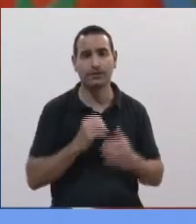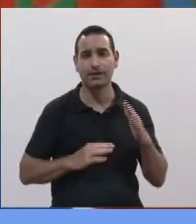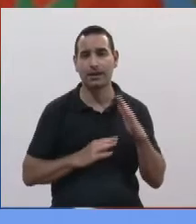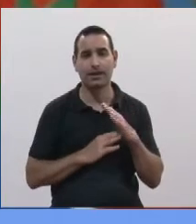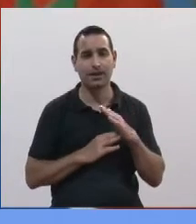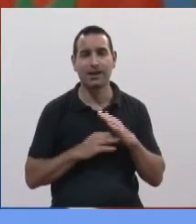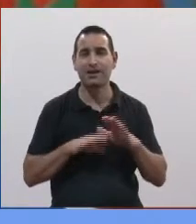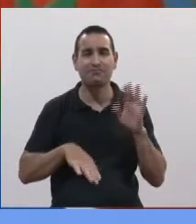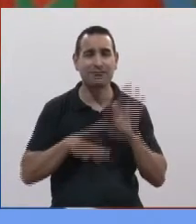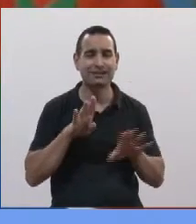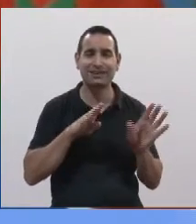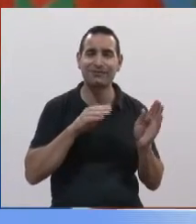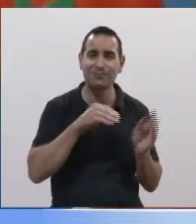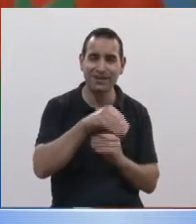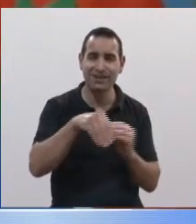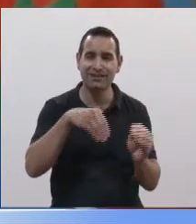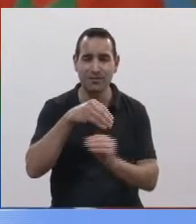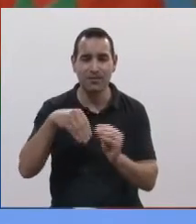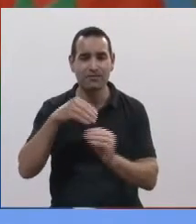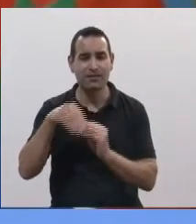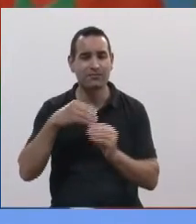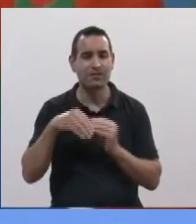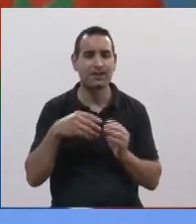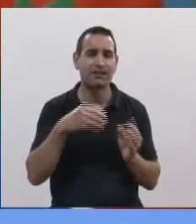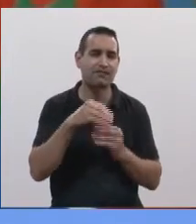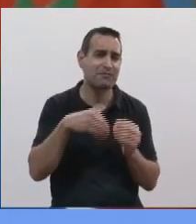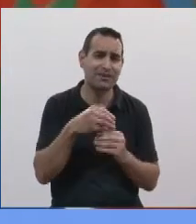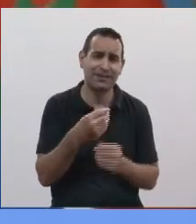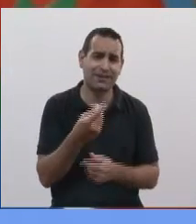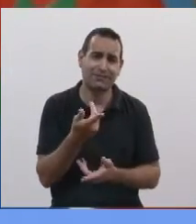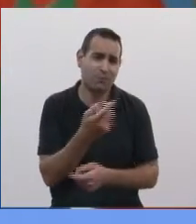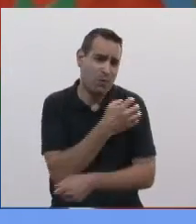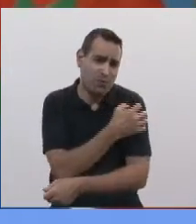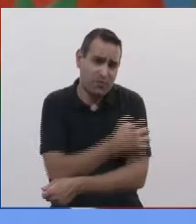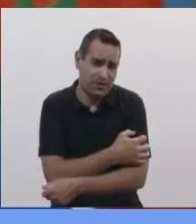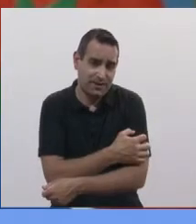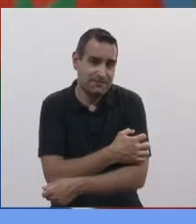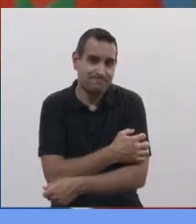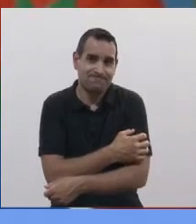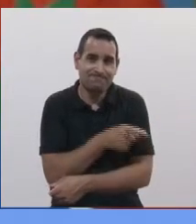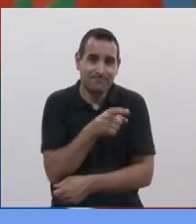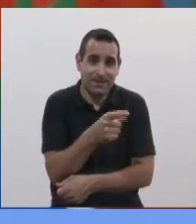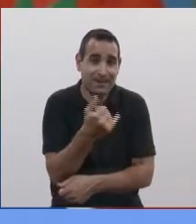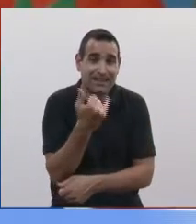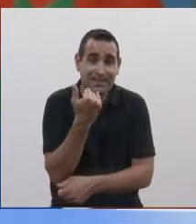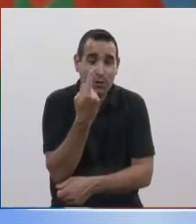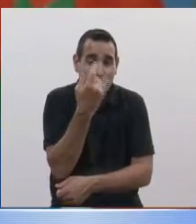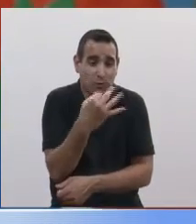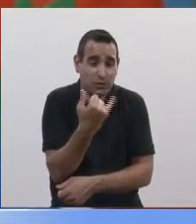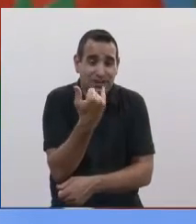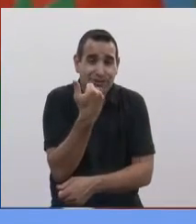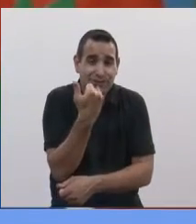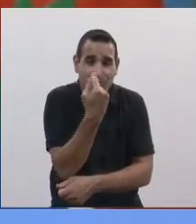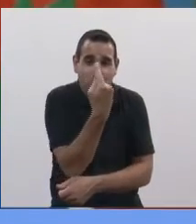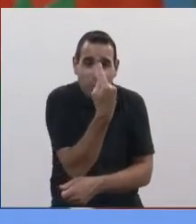especialmente en las familias, que tienen pocos ingresos, que usan ese único